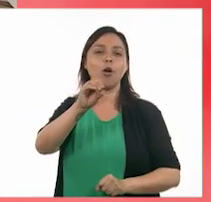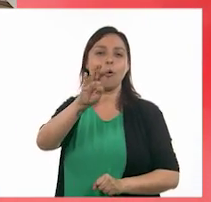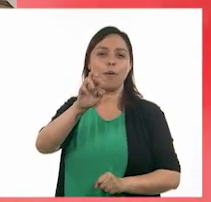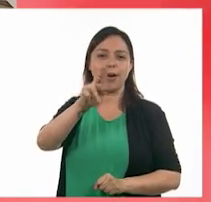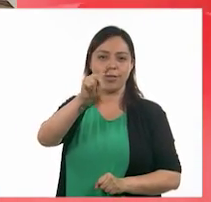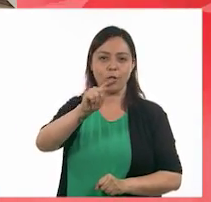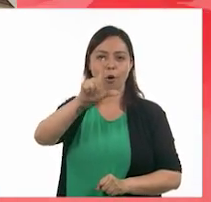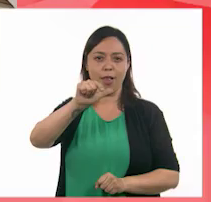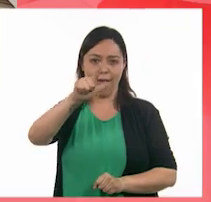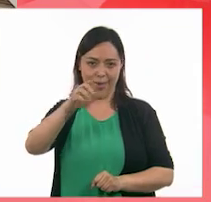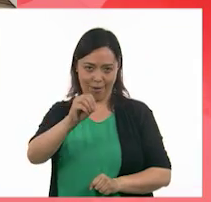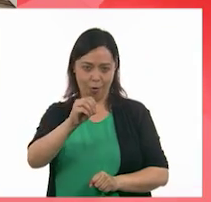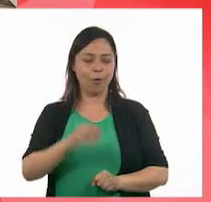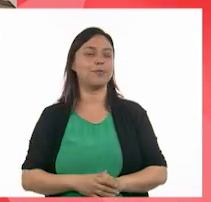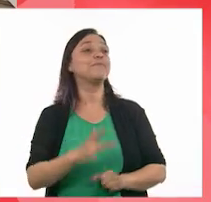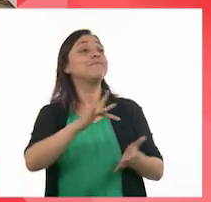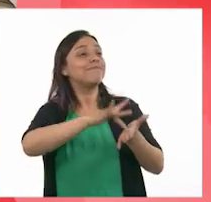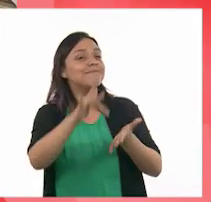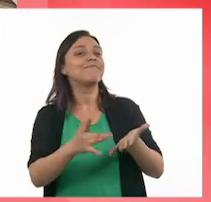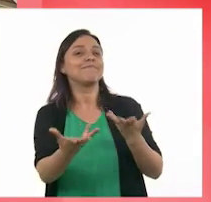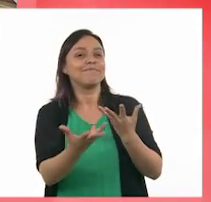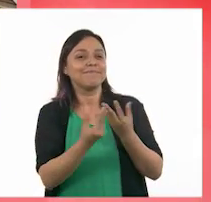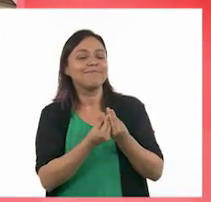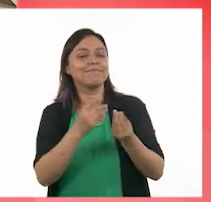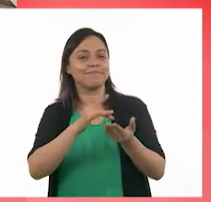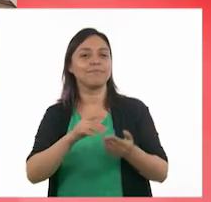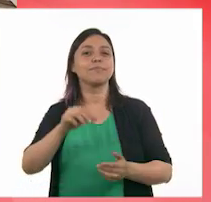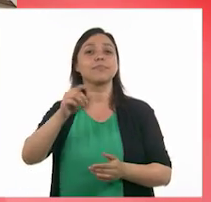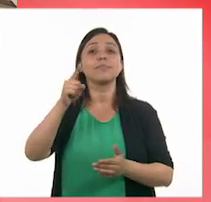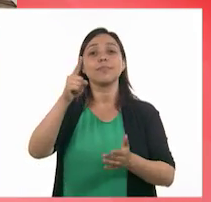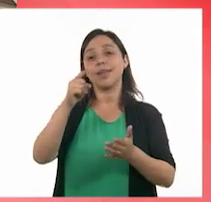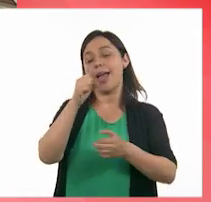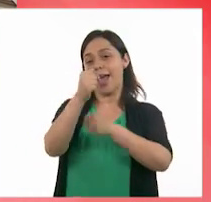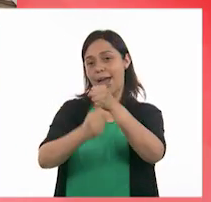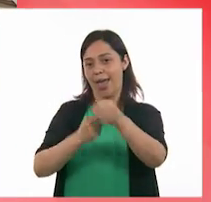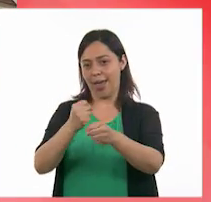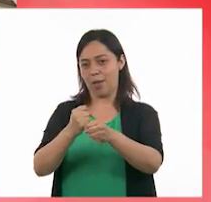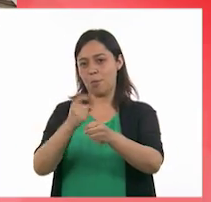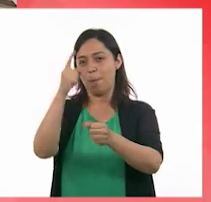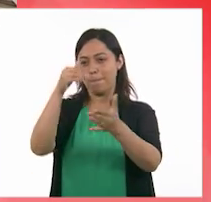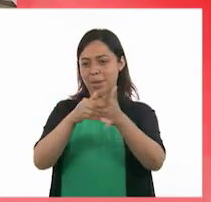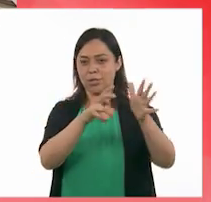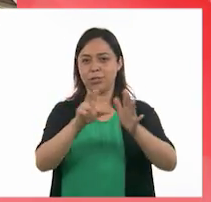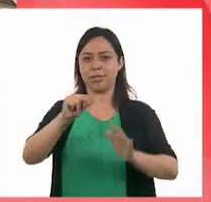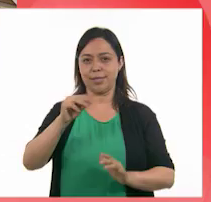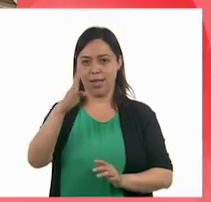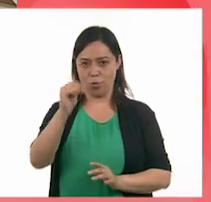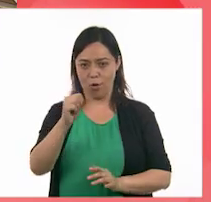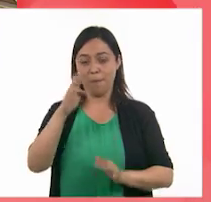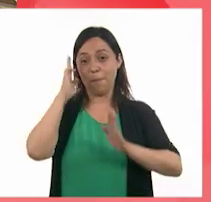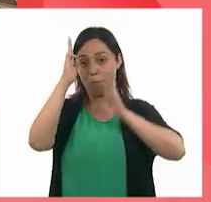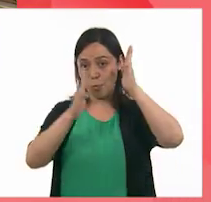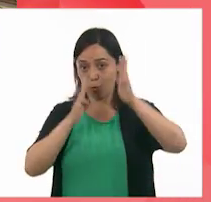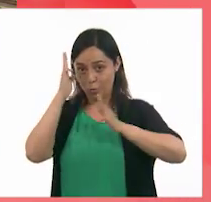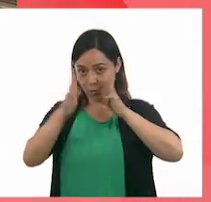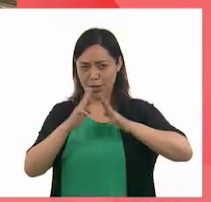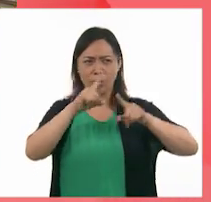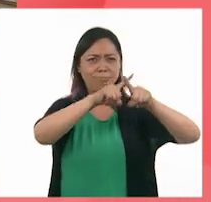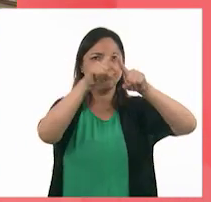¿Qué tal, Roberto? Brenda, gracias por acompañarnos. Estamos en el 1889 TJ Museum, donde tenemos muchas de las piezas